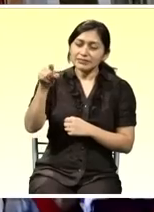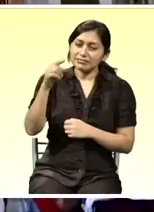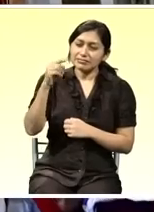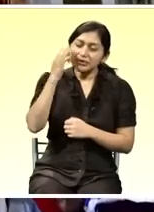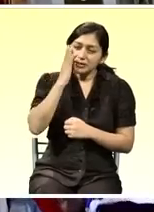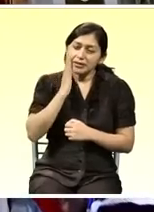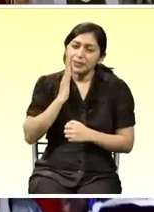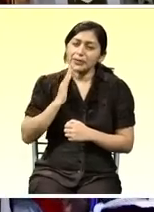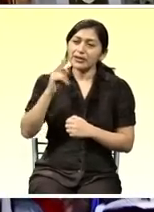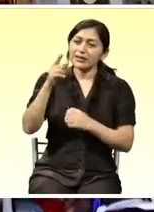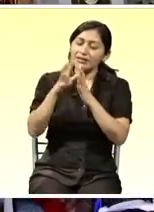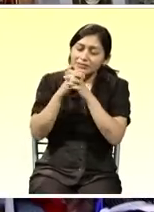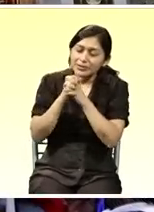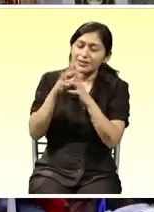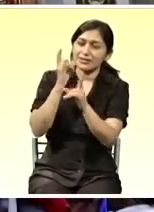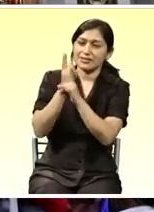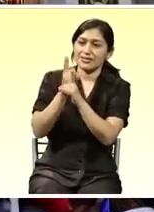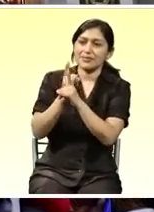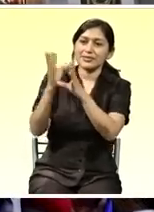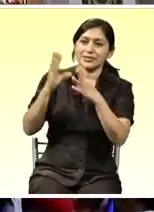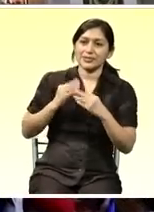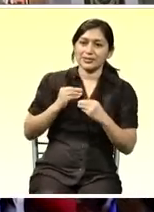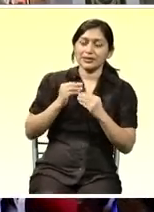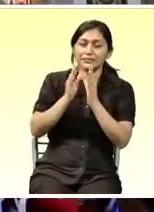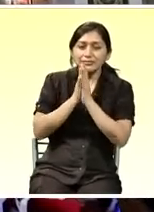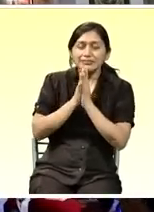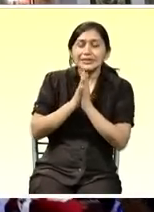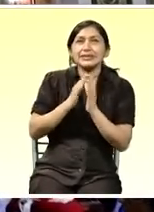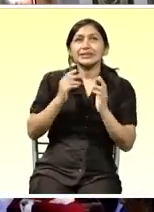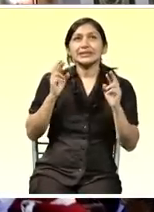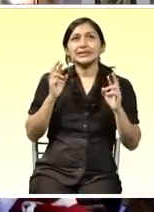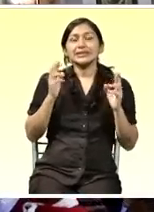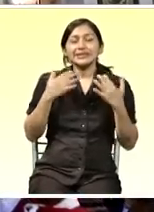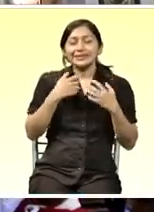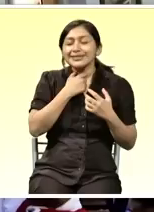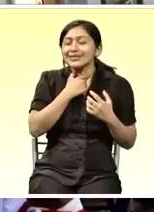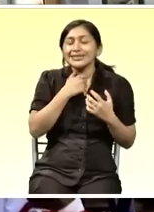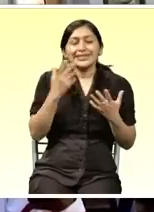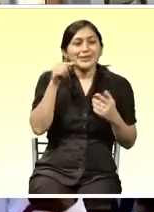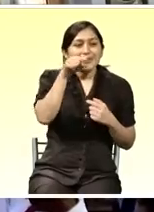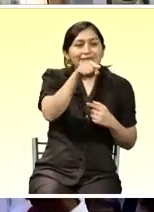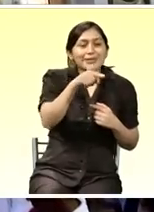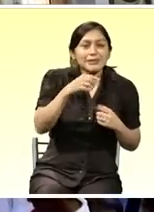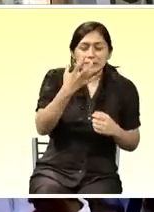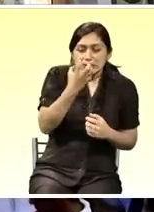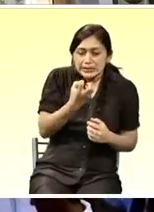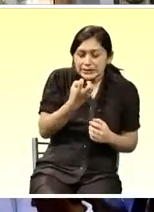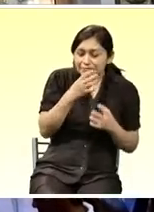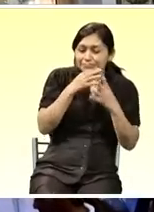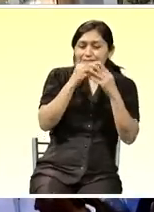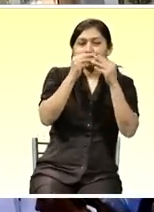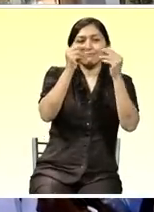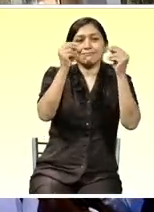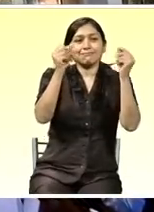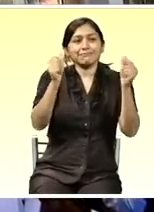piadosa intercesión, espero se calmarán tus enojos y me darás la gracia para